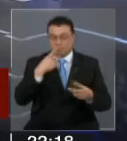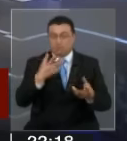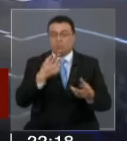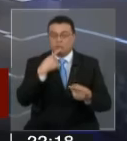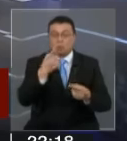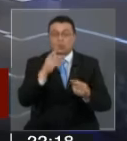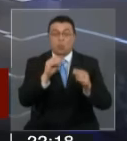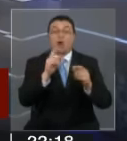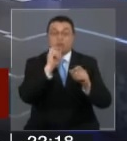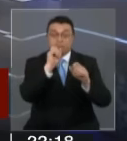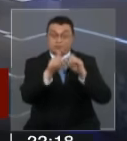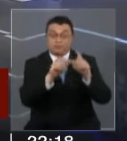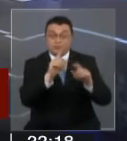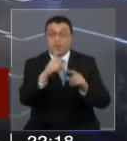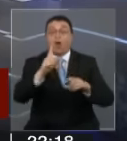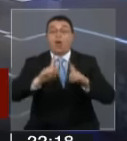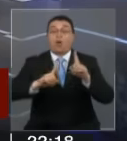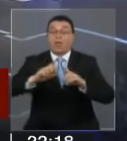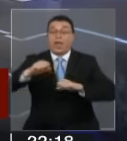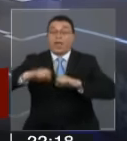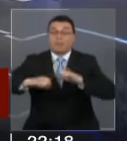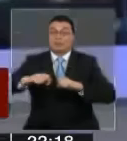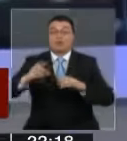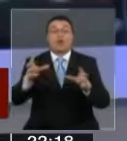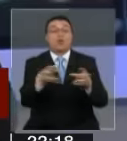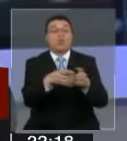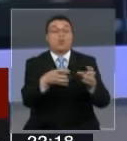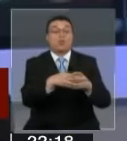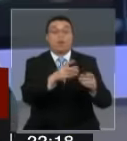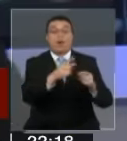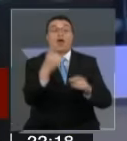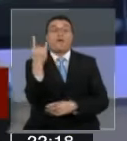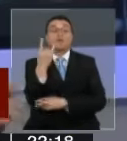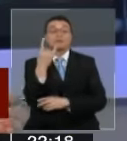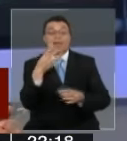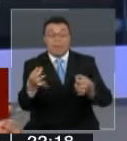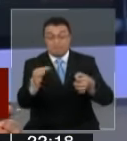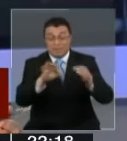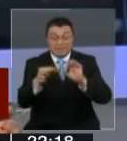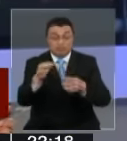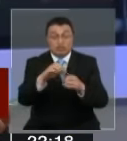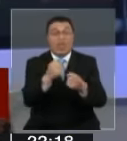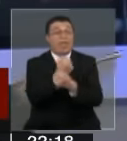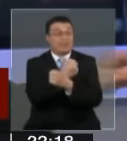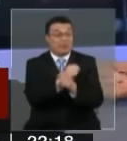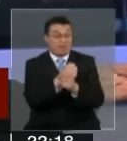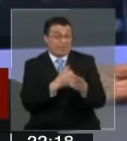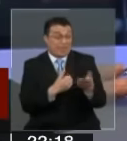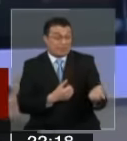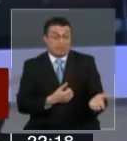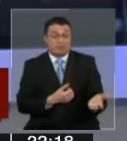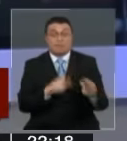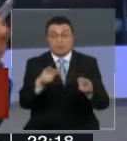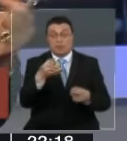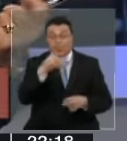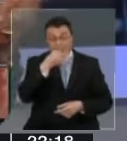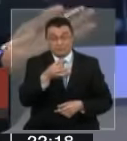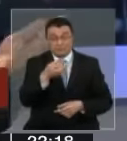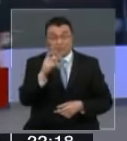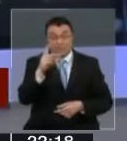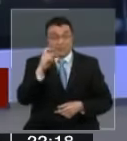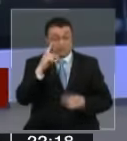hacen muchas empresas de unidades académicas que debieran ser investigación absolutamente independiente. Exactamente. Lo que dice Daniel me parece,